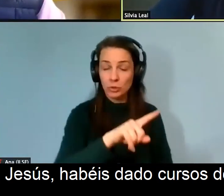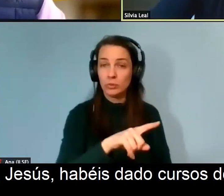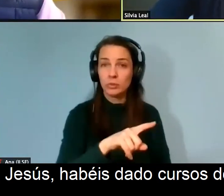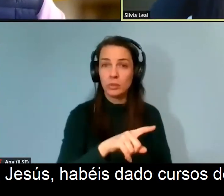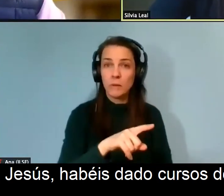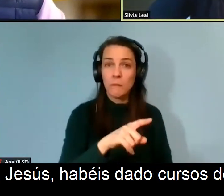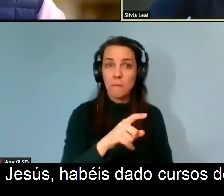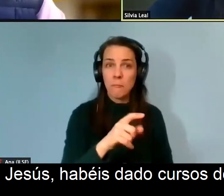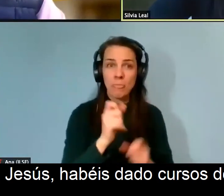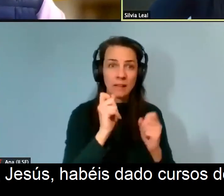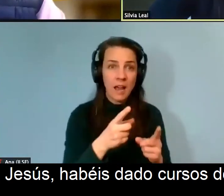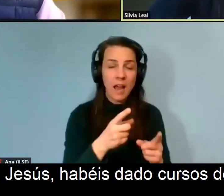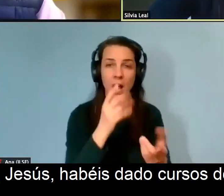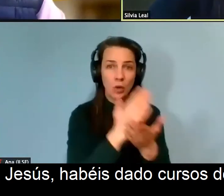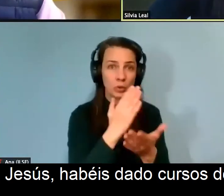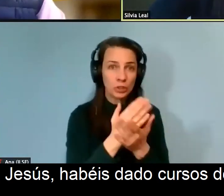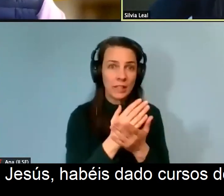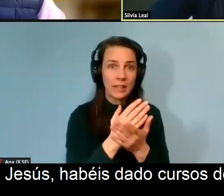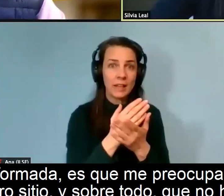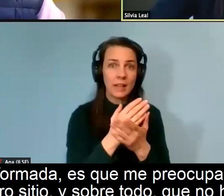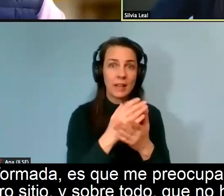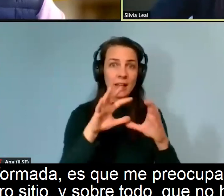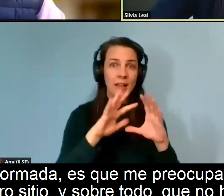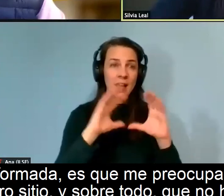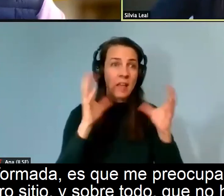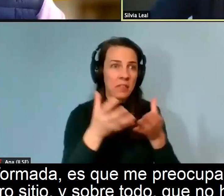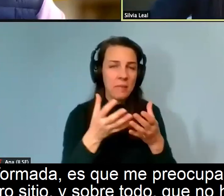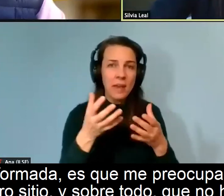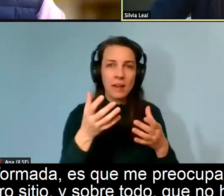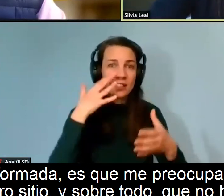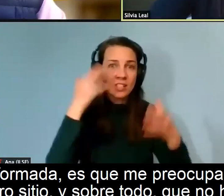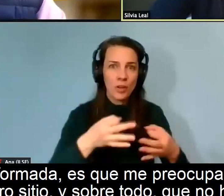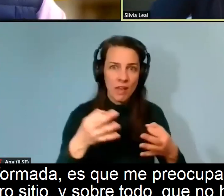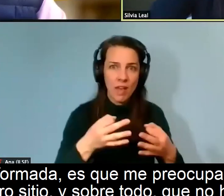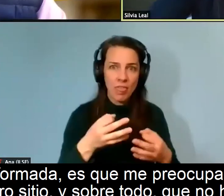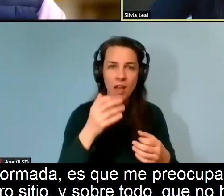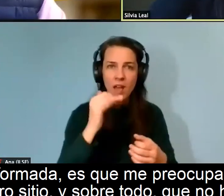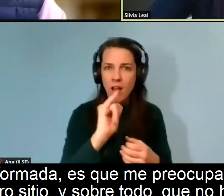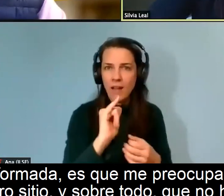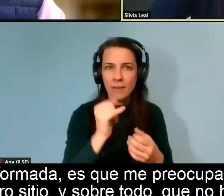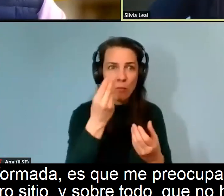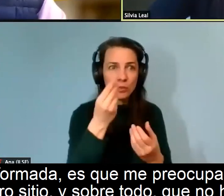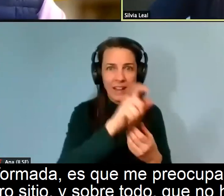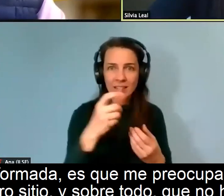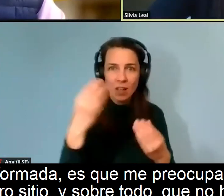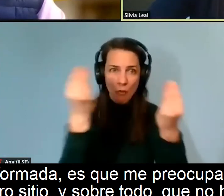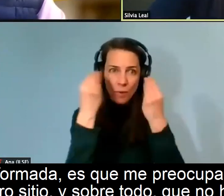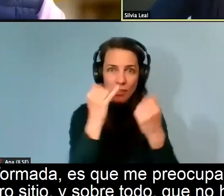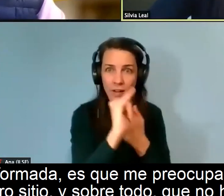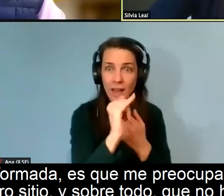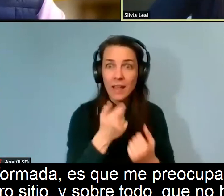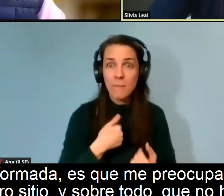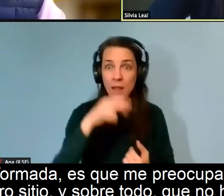habéis dado cursos de ciberseguridad. Si hay tanta gente formada, es que me preocupa